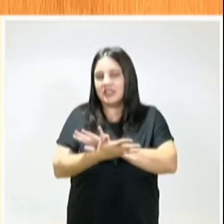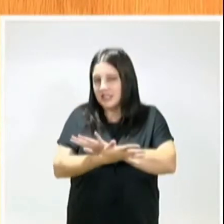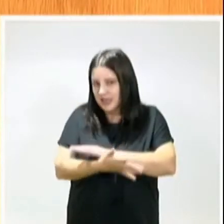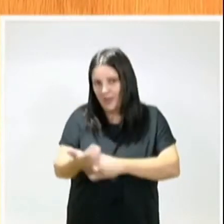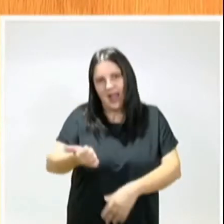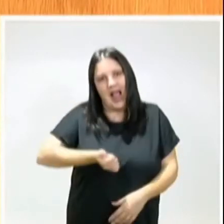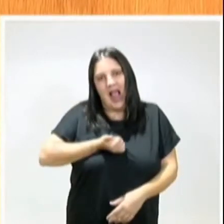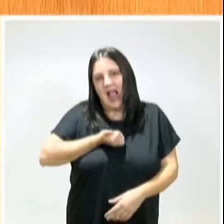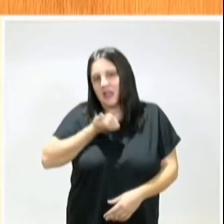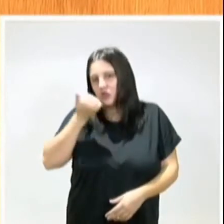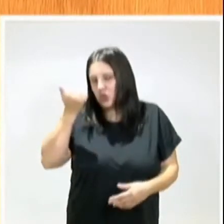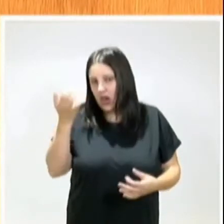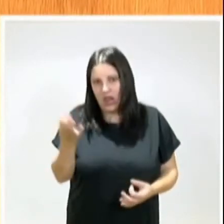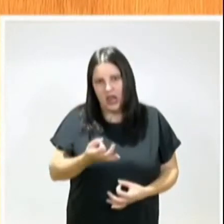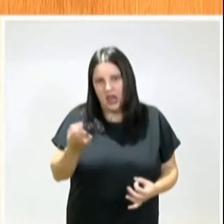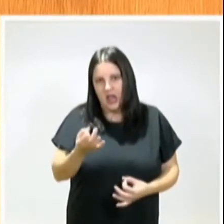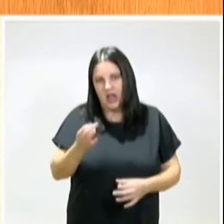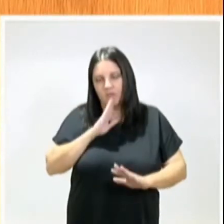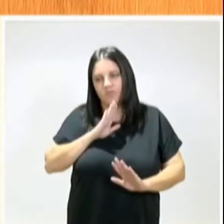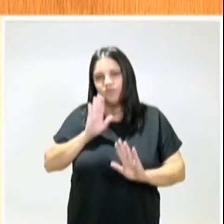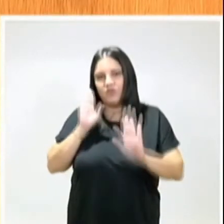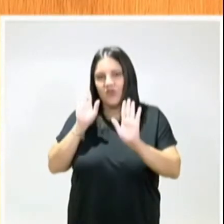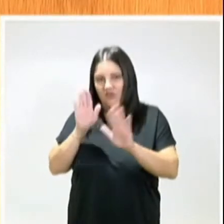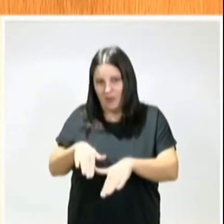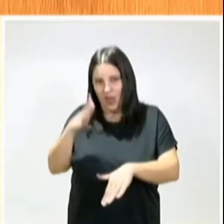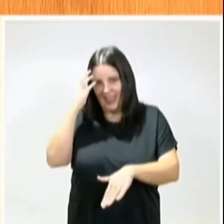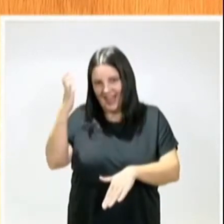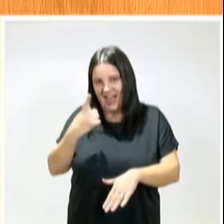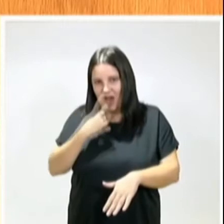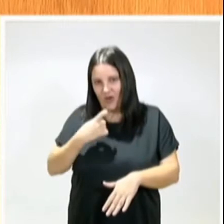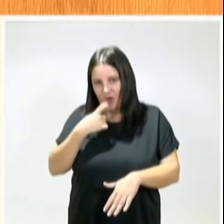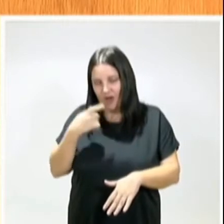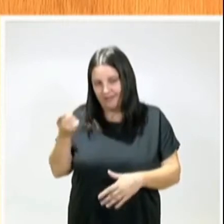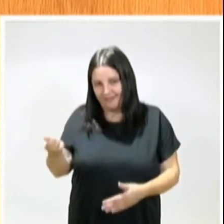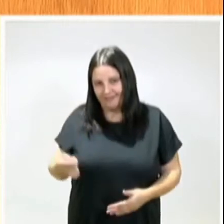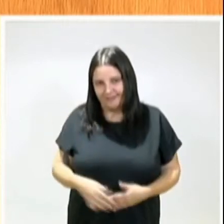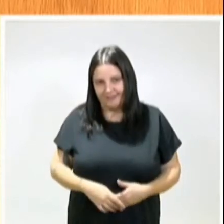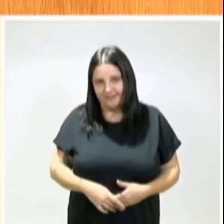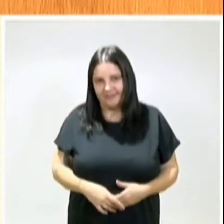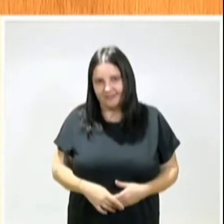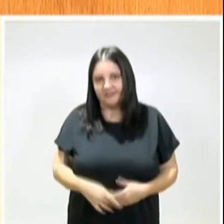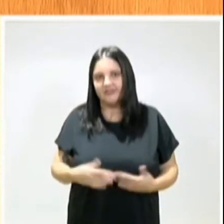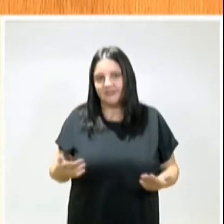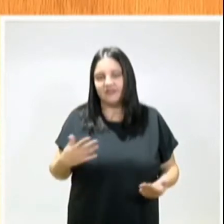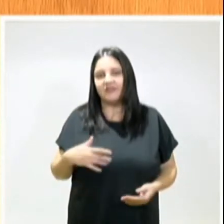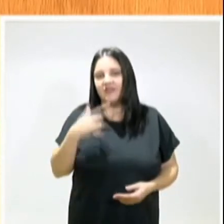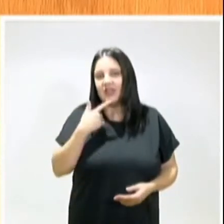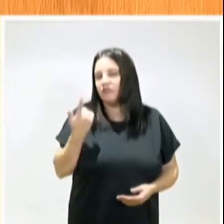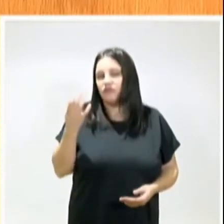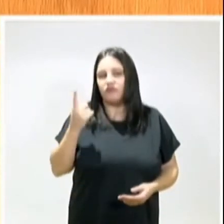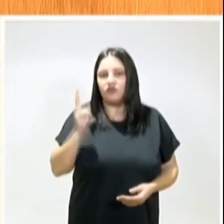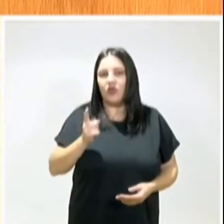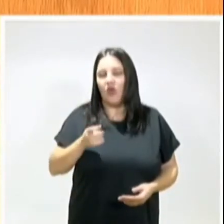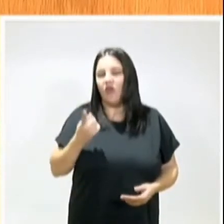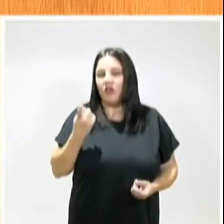acaban redundando en favor de la reina roja ya este paso solo le va a quedar por pedir la propia presidencia aunque claro